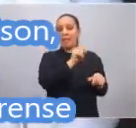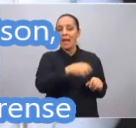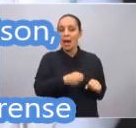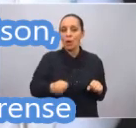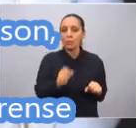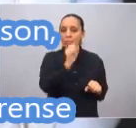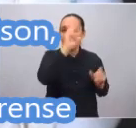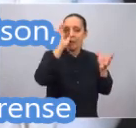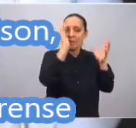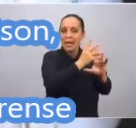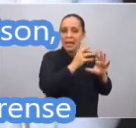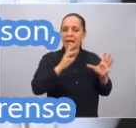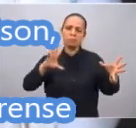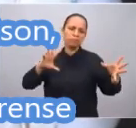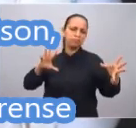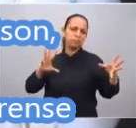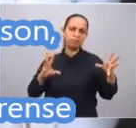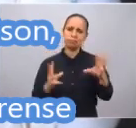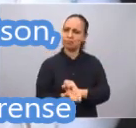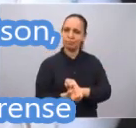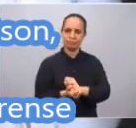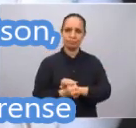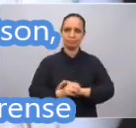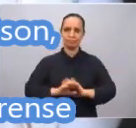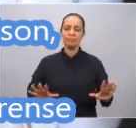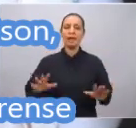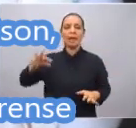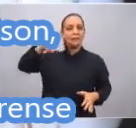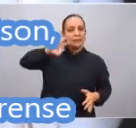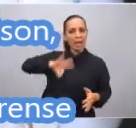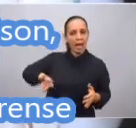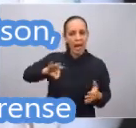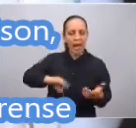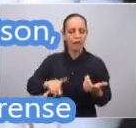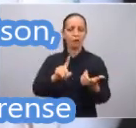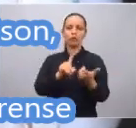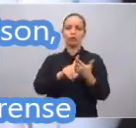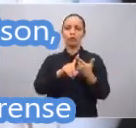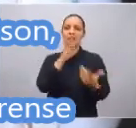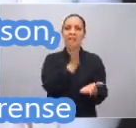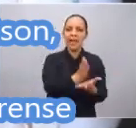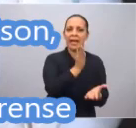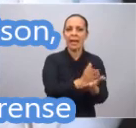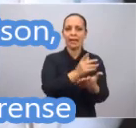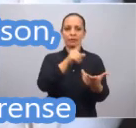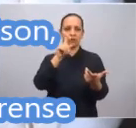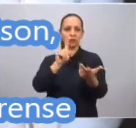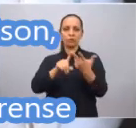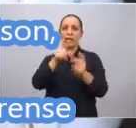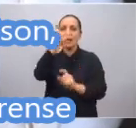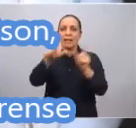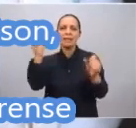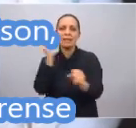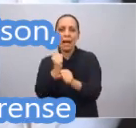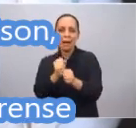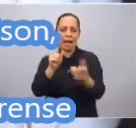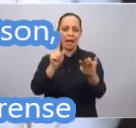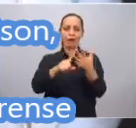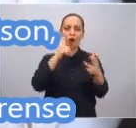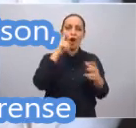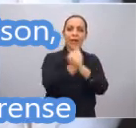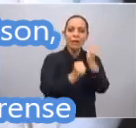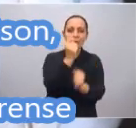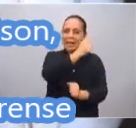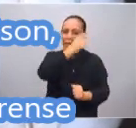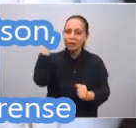ajuste, de destrucción de los salarios, de destrucción de los derechos, del trabajo y de la industria nacional.